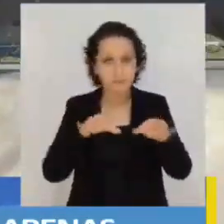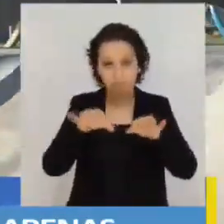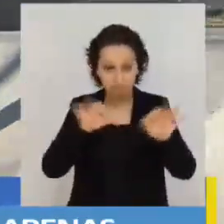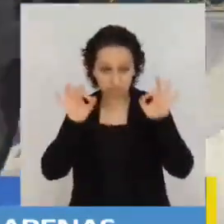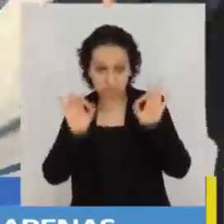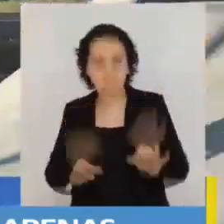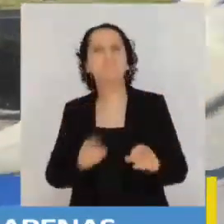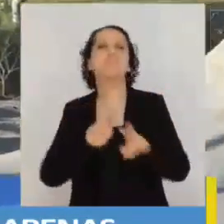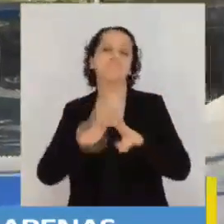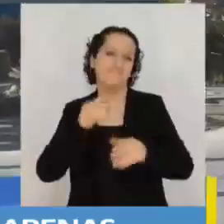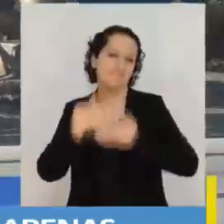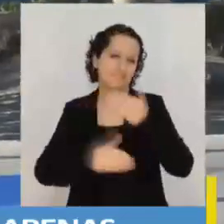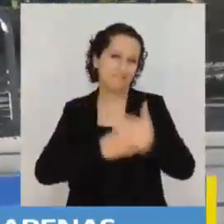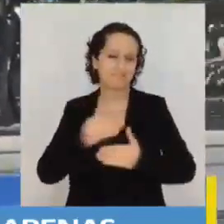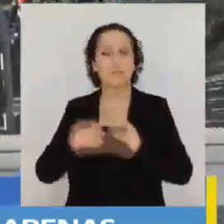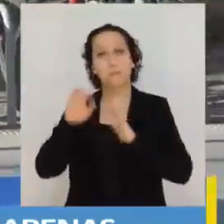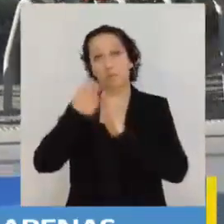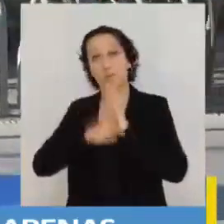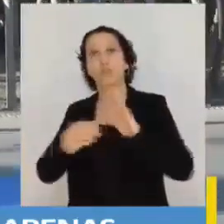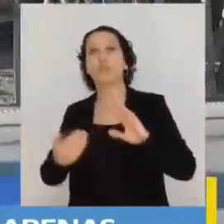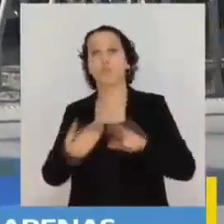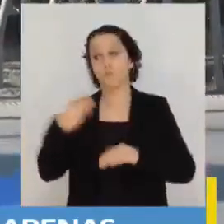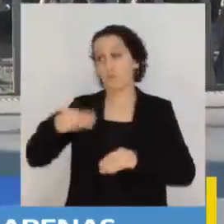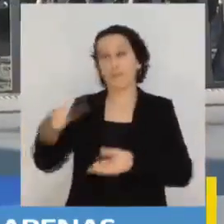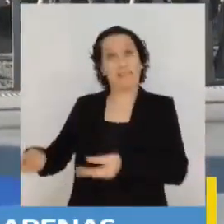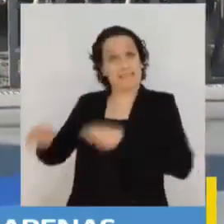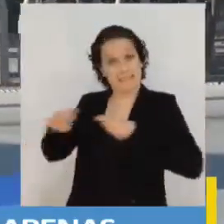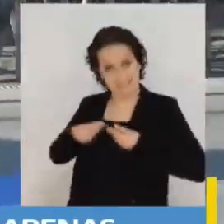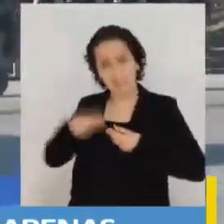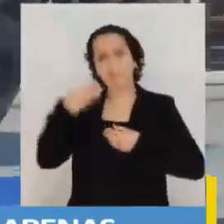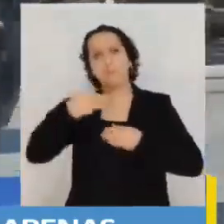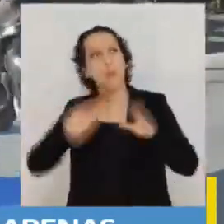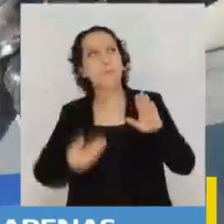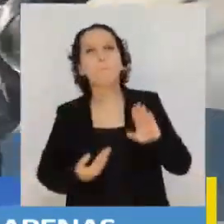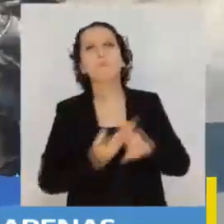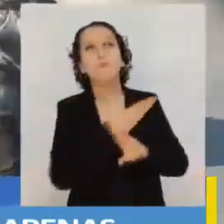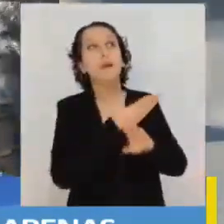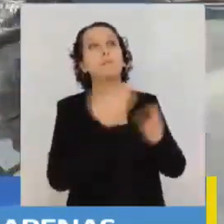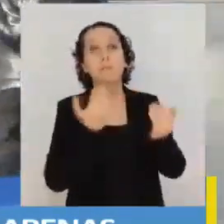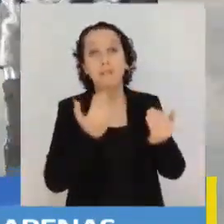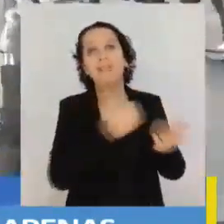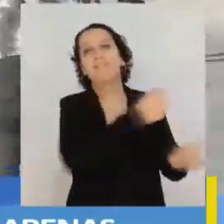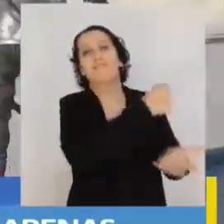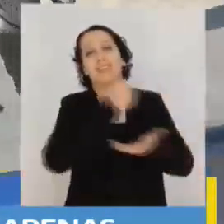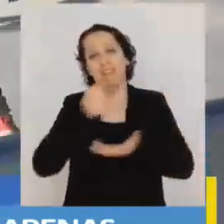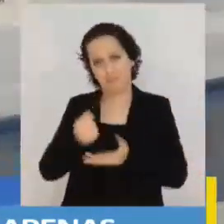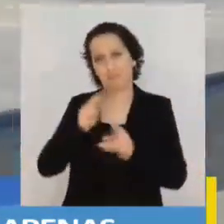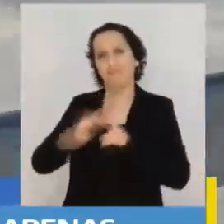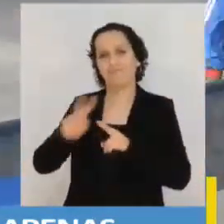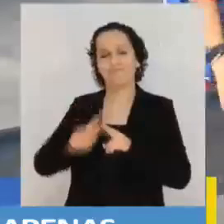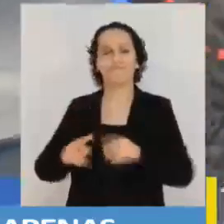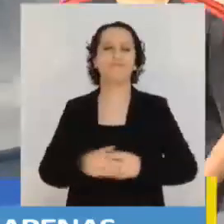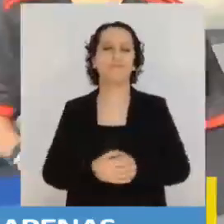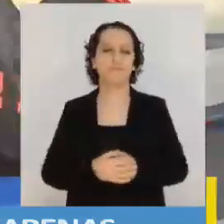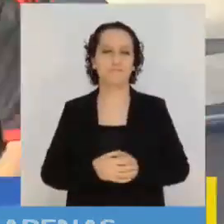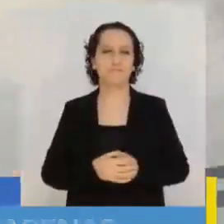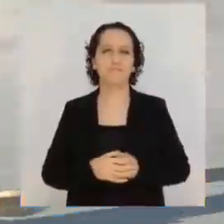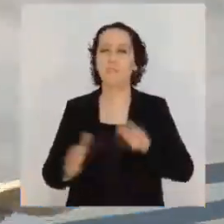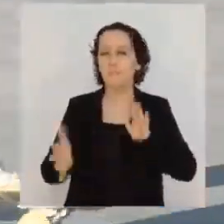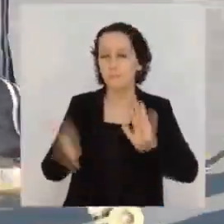este deporte. Luego fue postulado por el municipio para lograr su financiamiento.